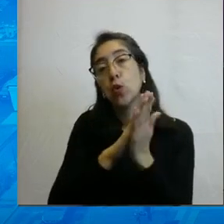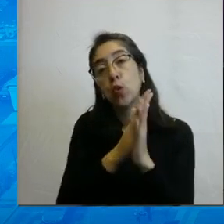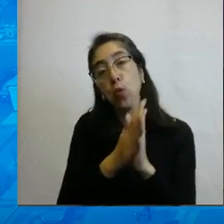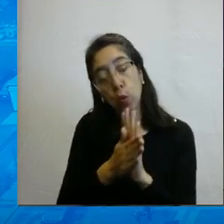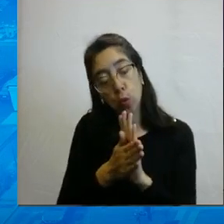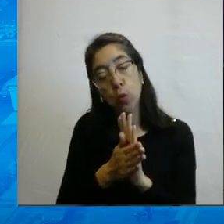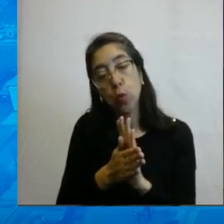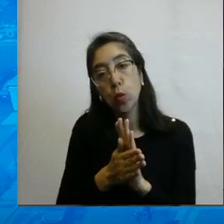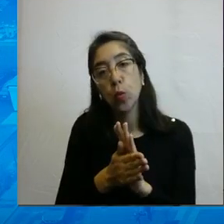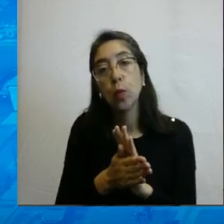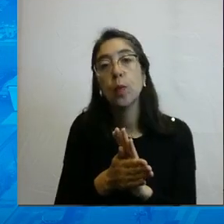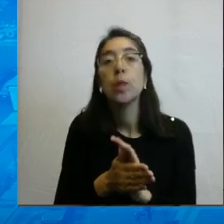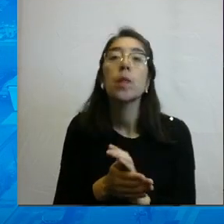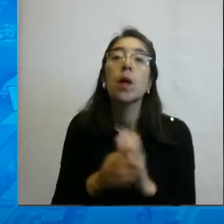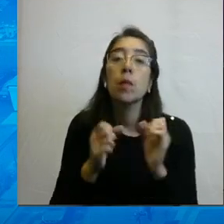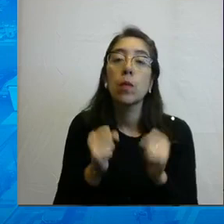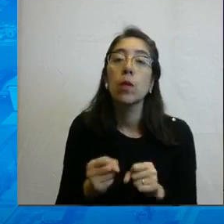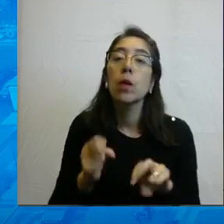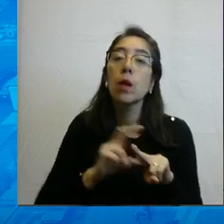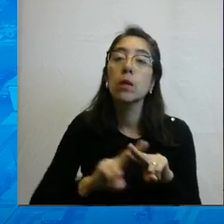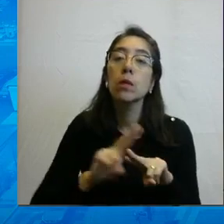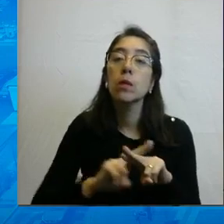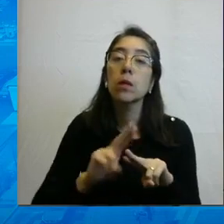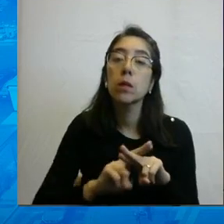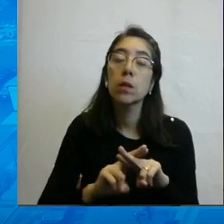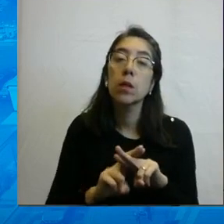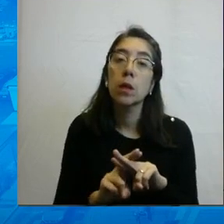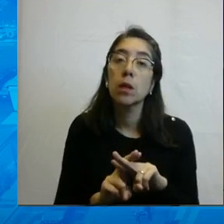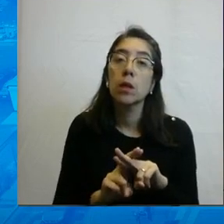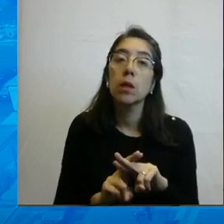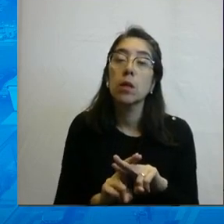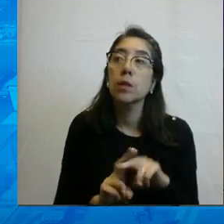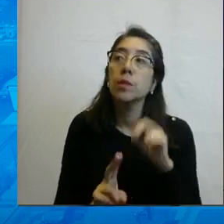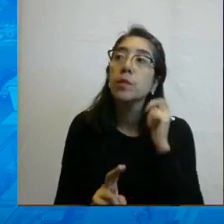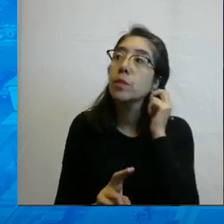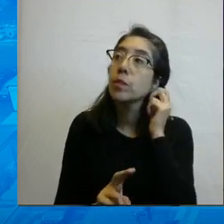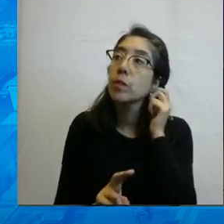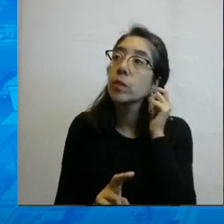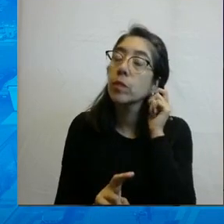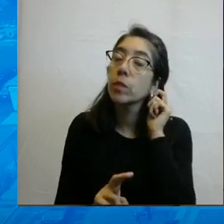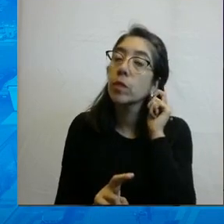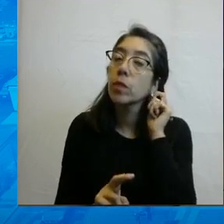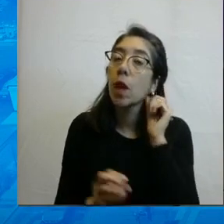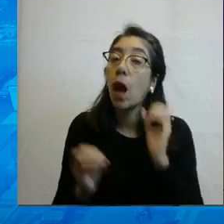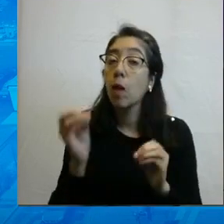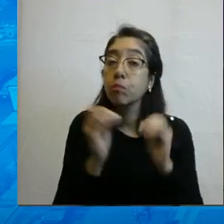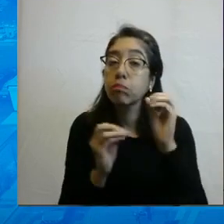y se lleven a cabo las medidas necesarias para entregar esas soluciones.